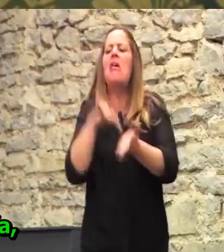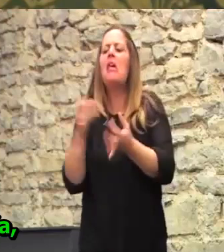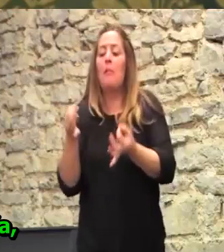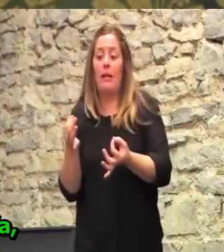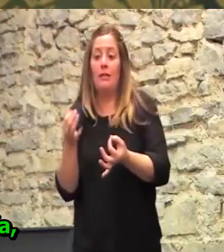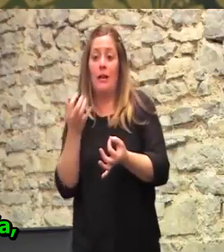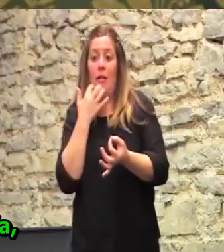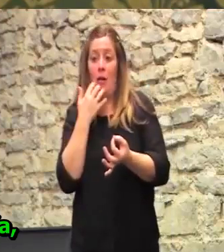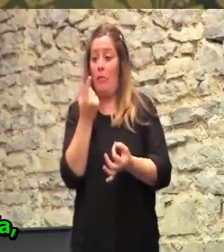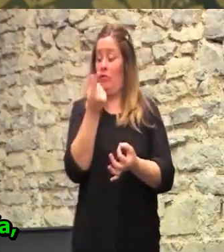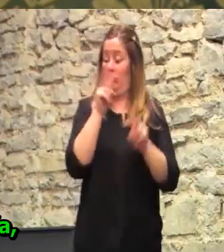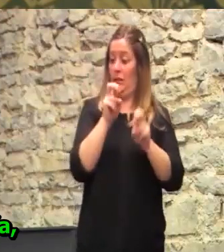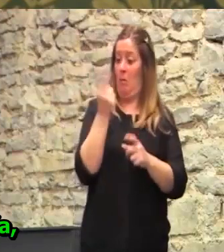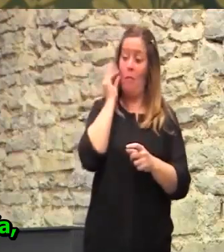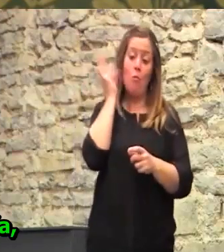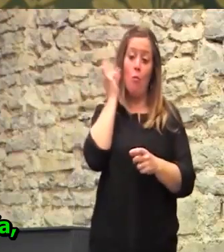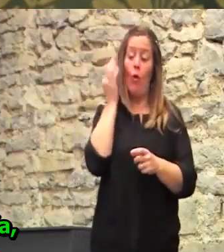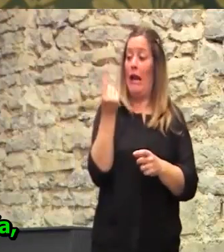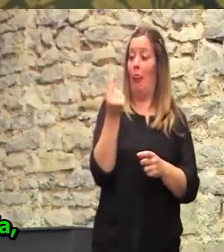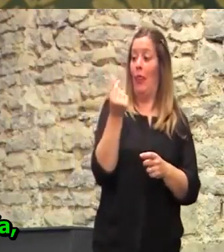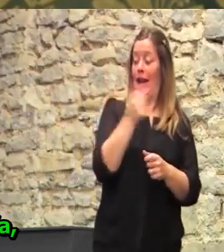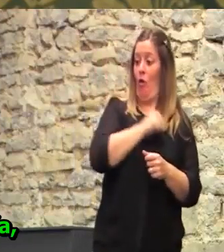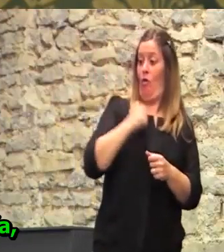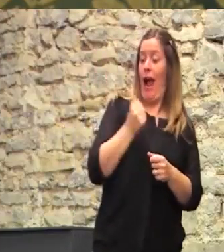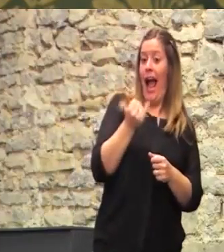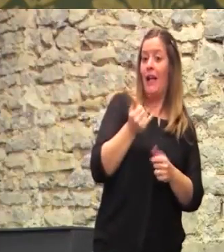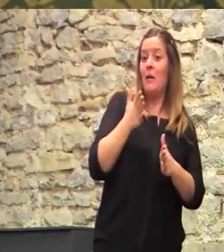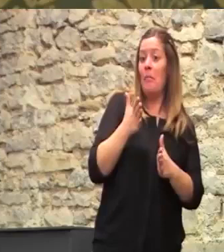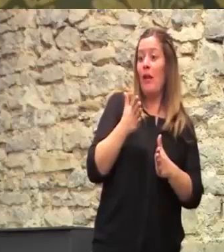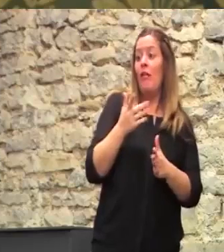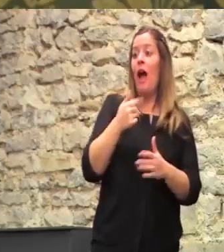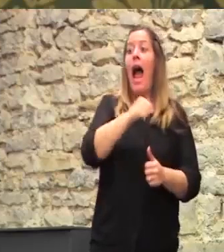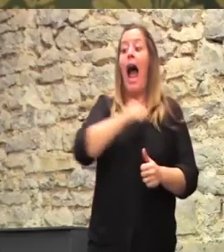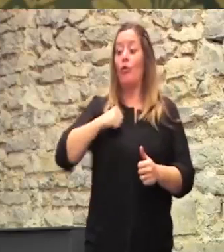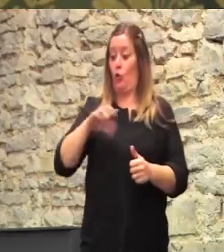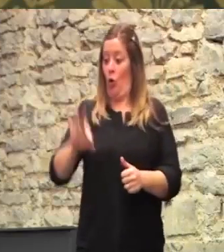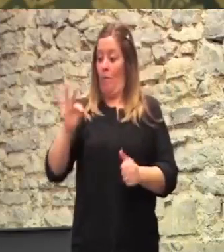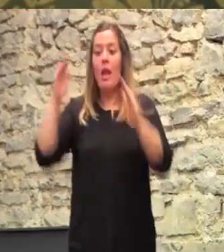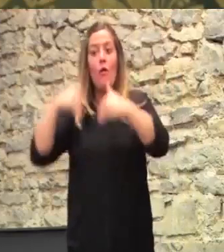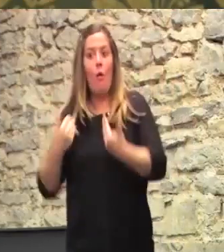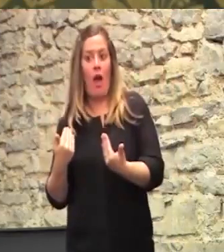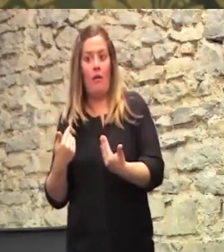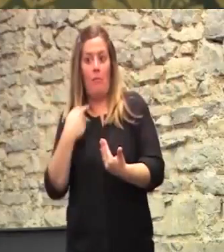era la pérdida de autonomía por más independencia que se tuviera porque claro